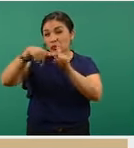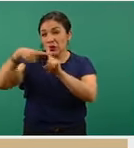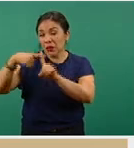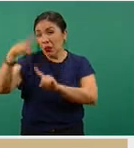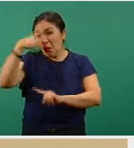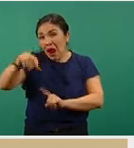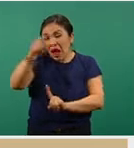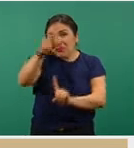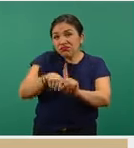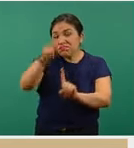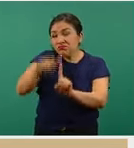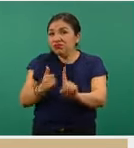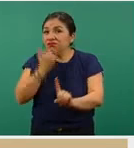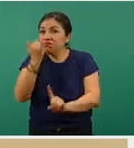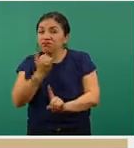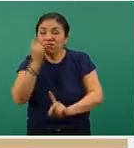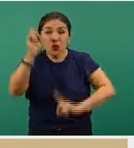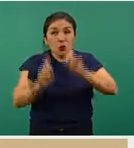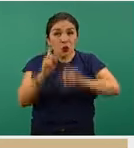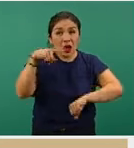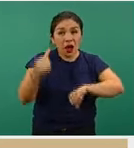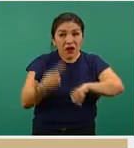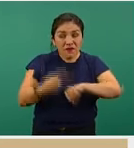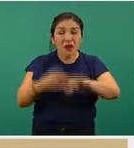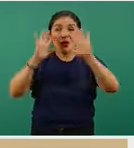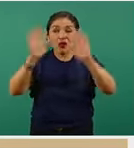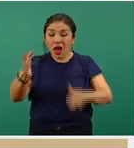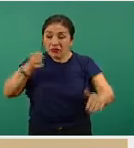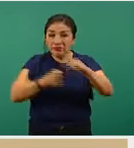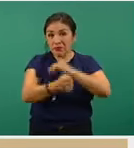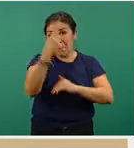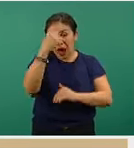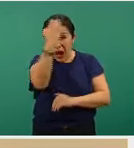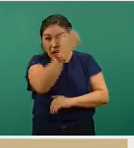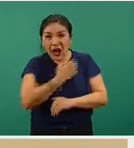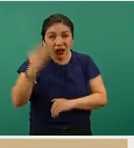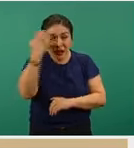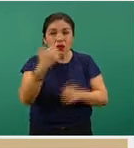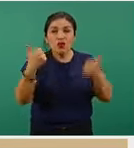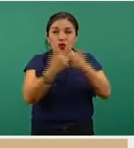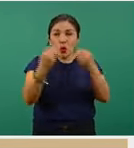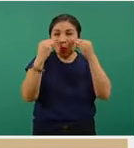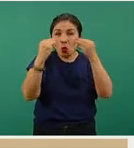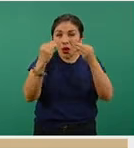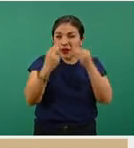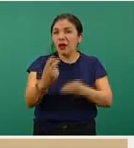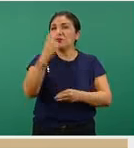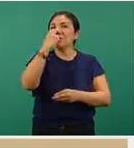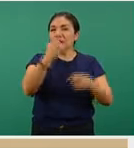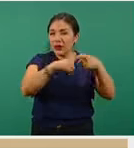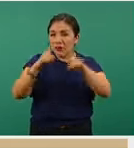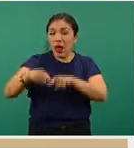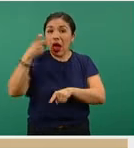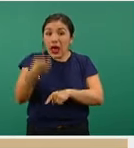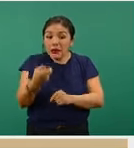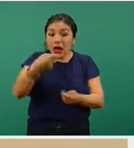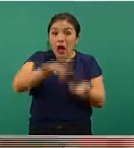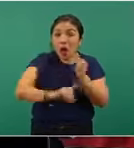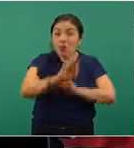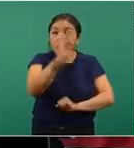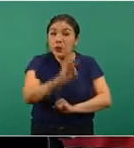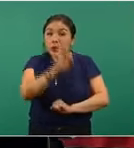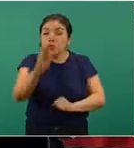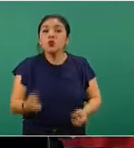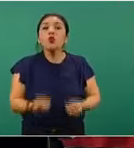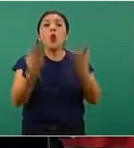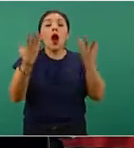cuadro sospechoso y por lo tanto entraron al sistema de vigilancia y les tomaron una muestra. ¿Qué porcentaje de esos individuos que les tomaron